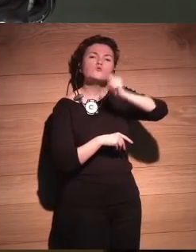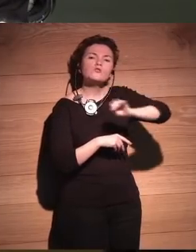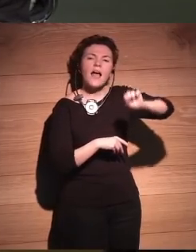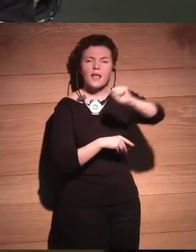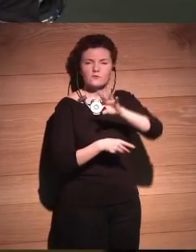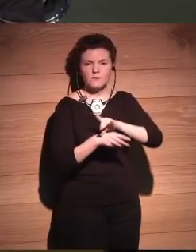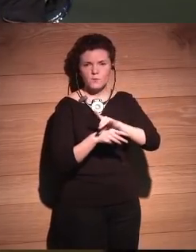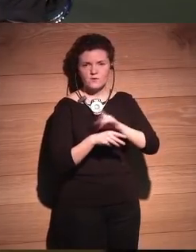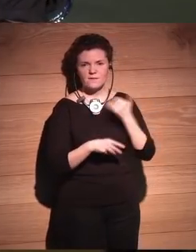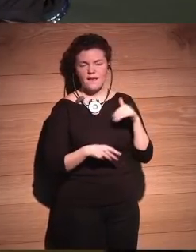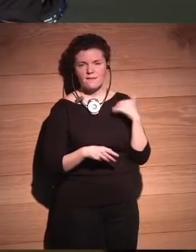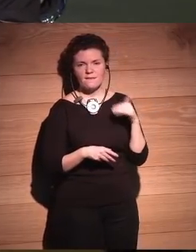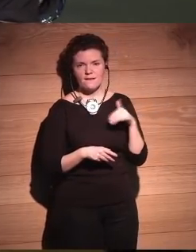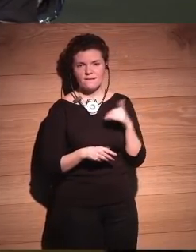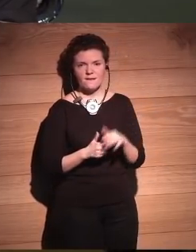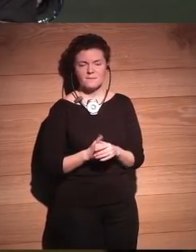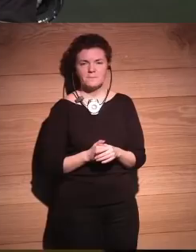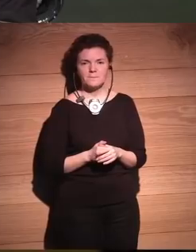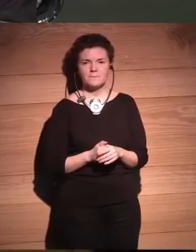enfermedad.